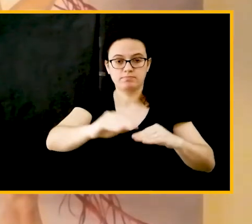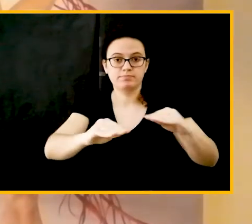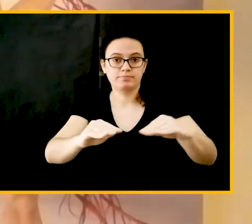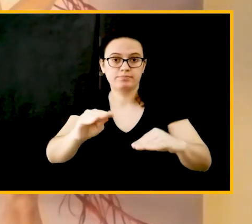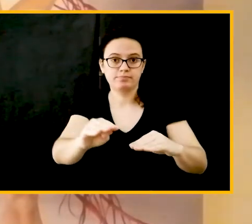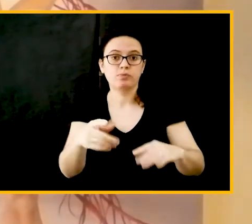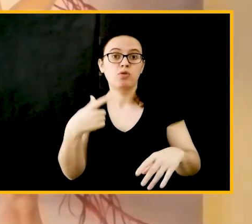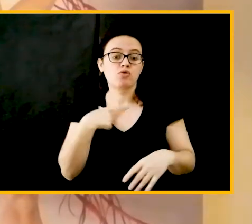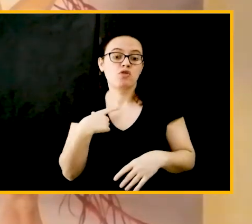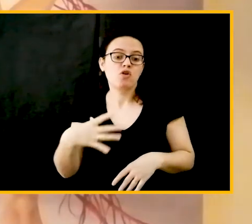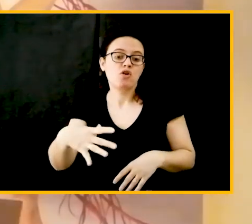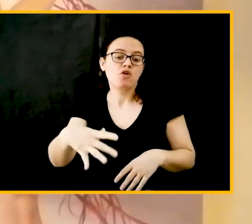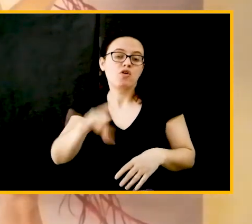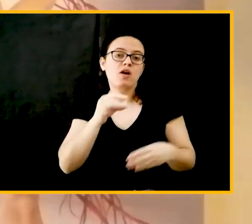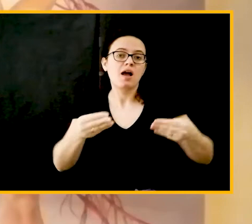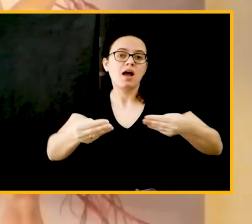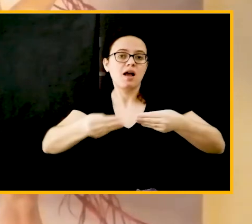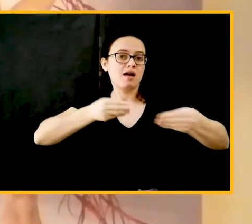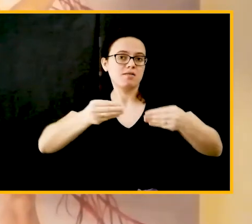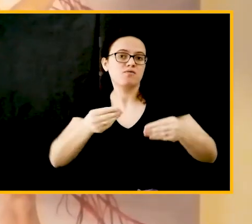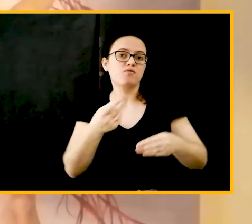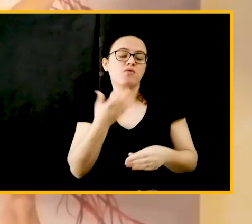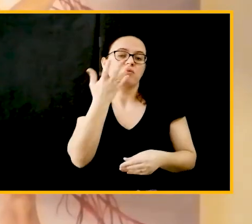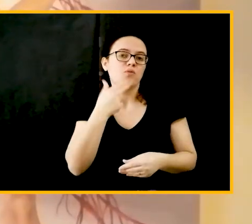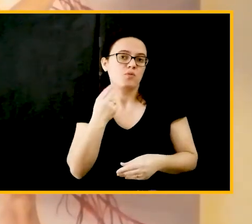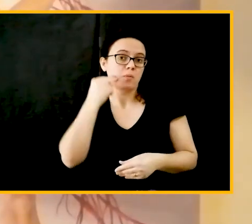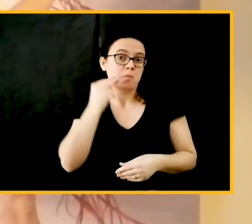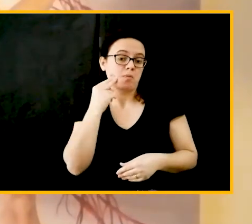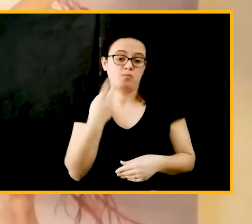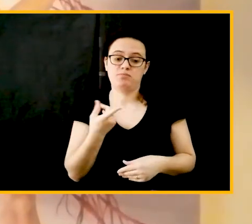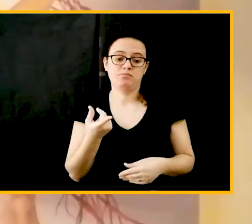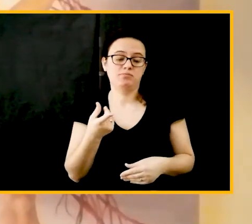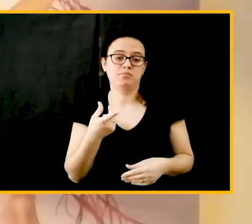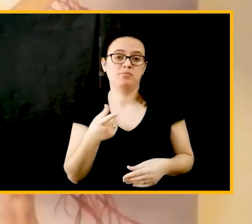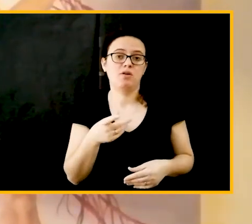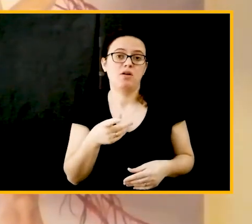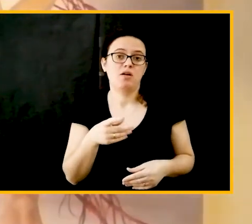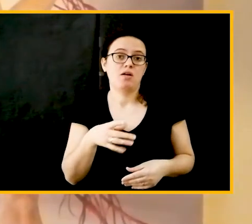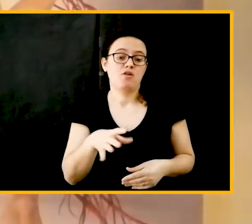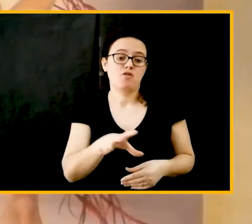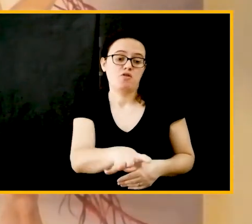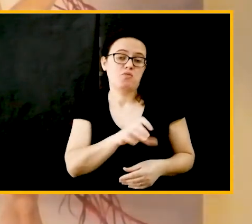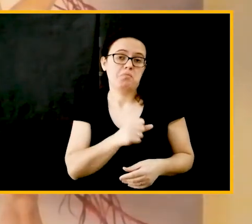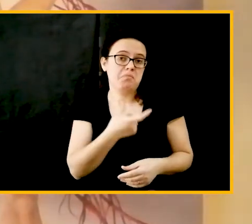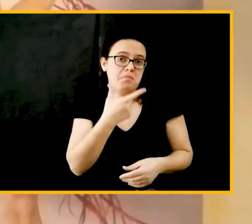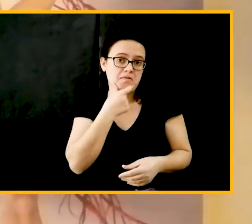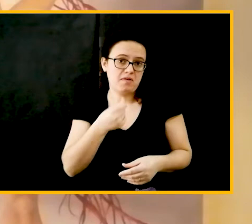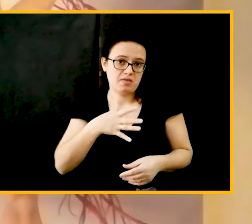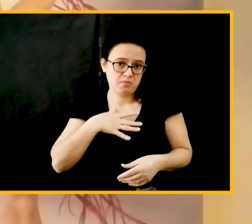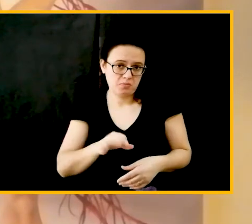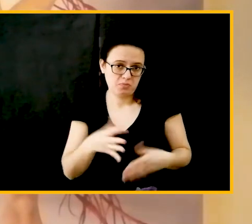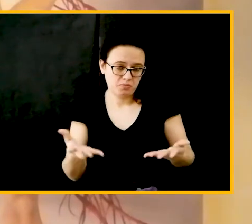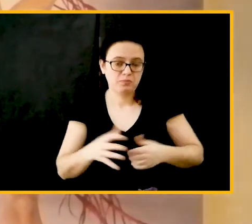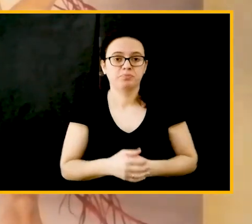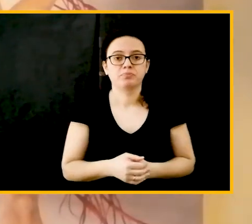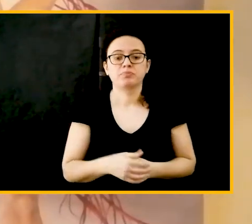elegido un cartón marrón, que esto lo podemos conseguir en cualquier sitio. He elegido el cartón porque me gusta